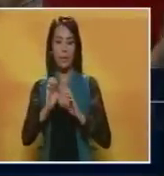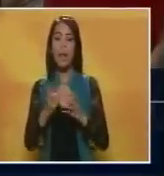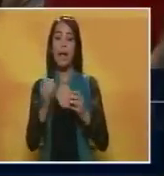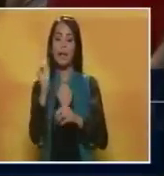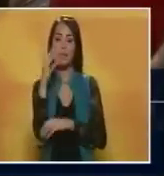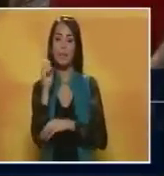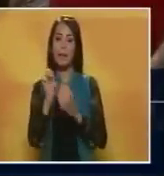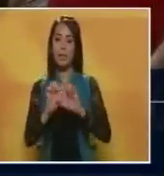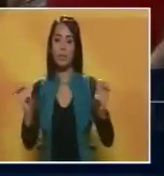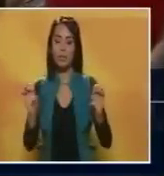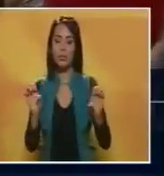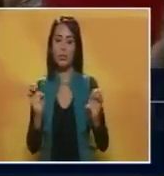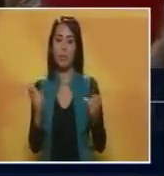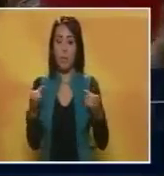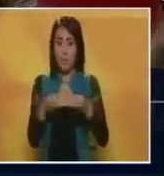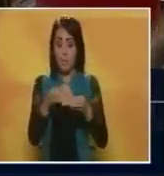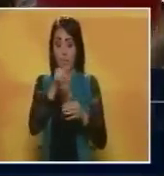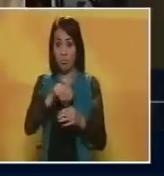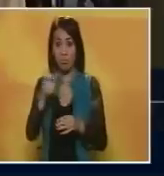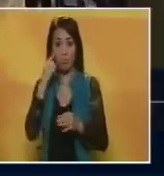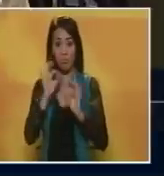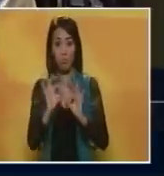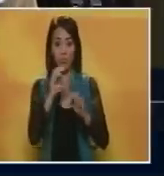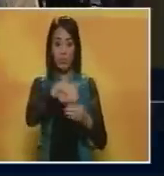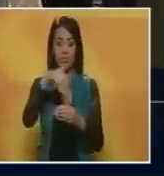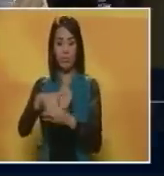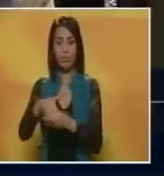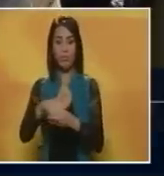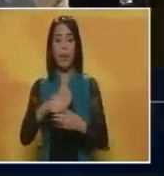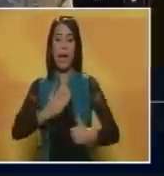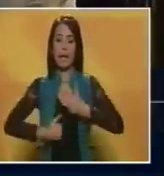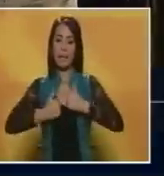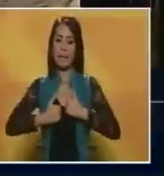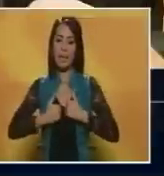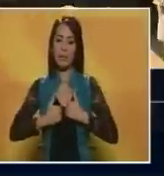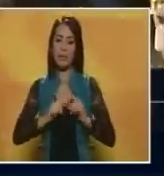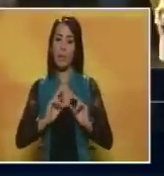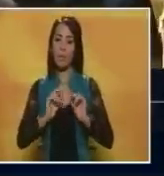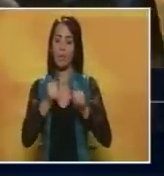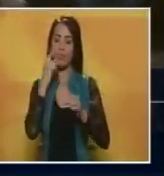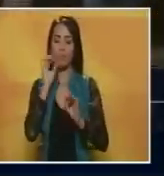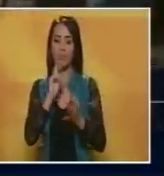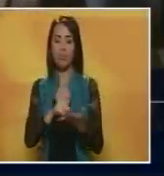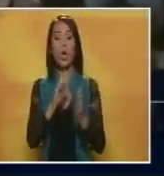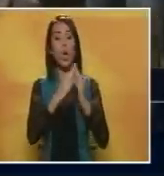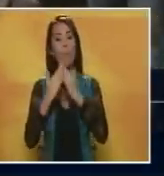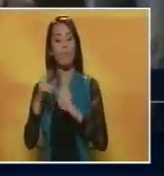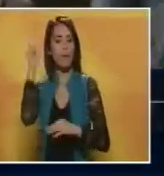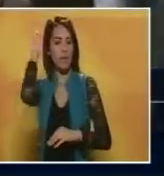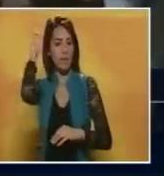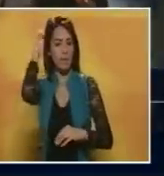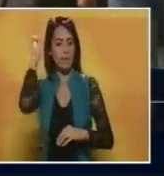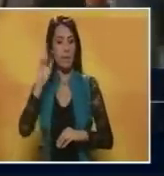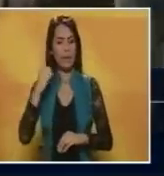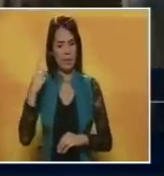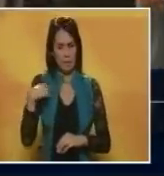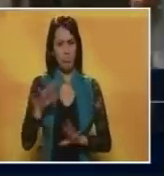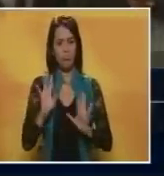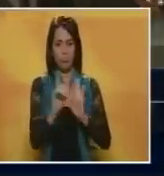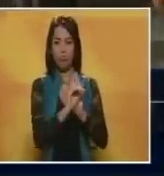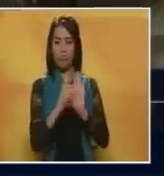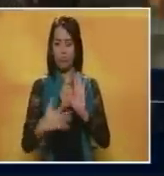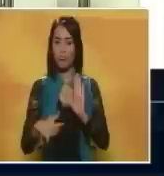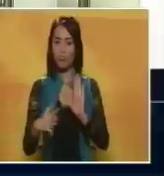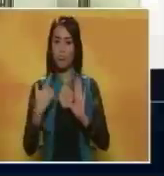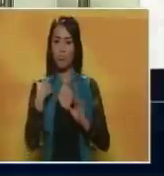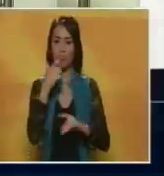integrantes de los grupos de electores candidatos por iniciativa propia comunidades indígenas que tienen derecho a tener